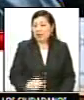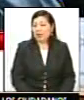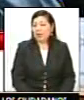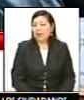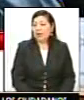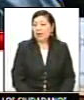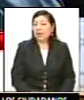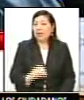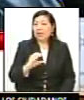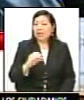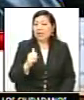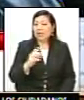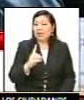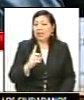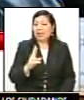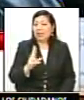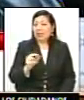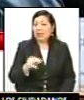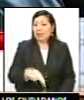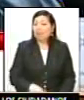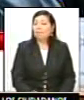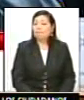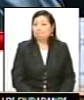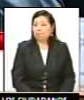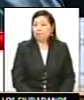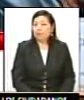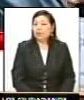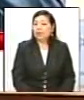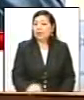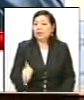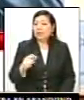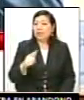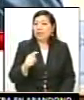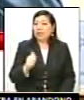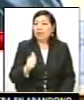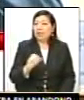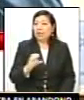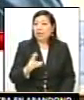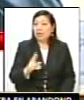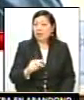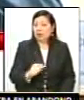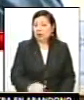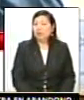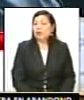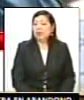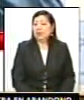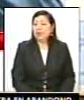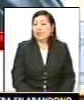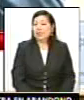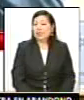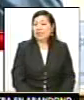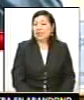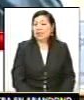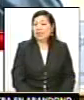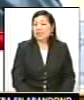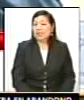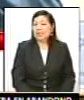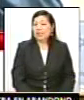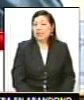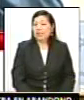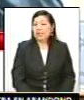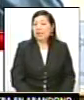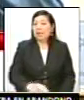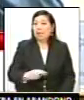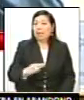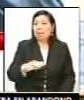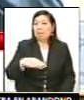Enrique Calderón Luque, Roberto César Santa Cruz Minaya, Manuel Dani Pino Ayulo y